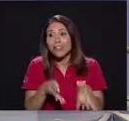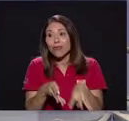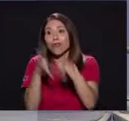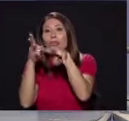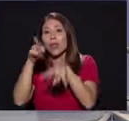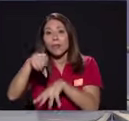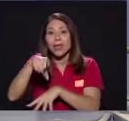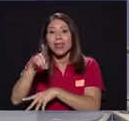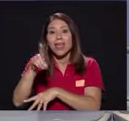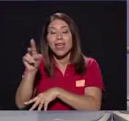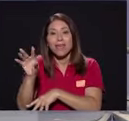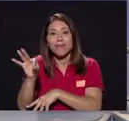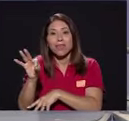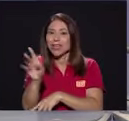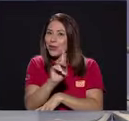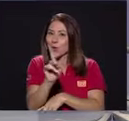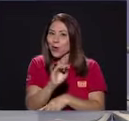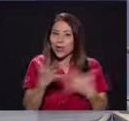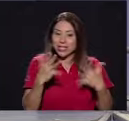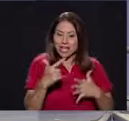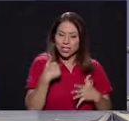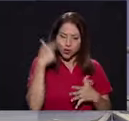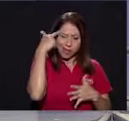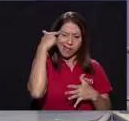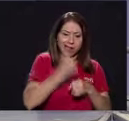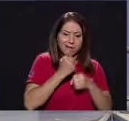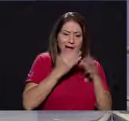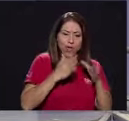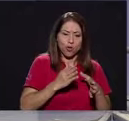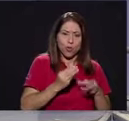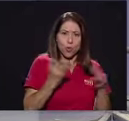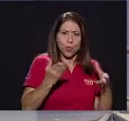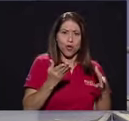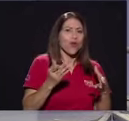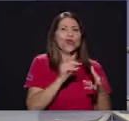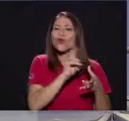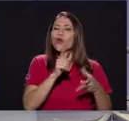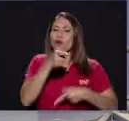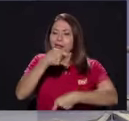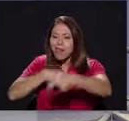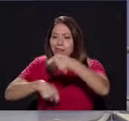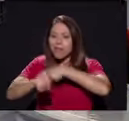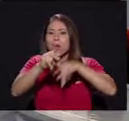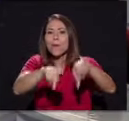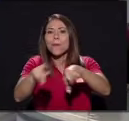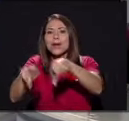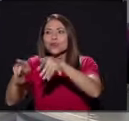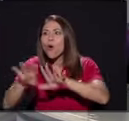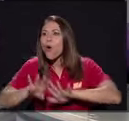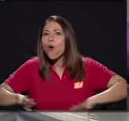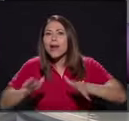pensar, quitarme el sombrero de trabajador público y pensar en el ciudadano que requiere esa información entendible, procesable,